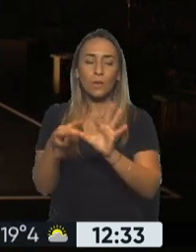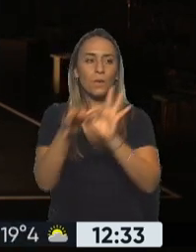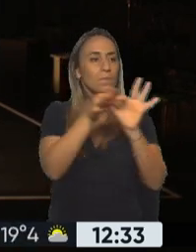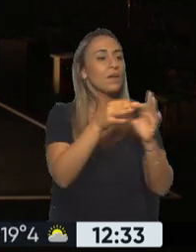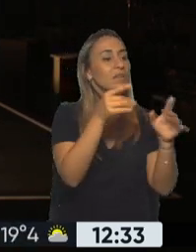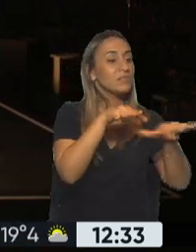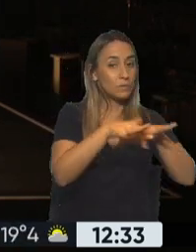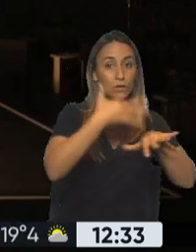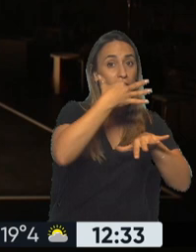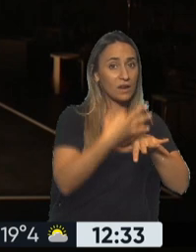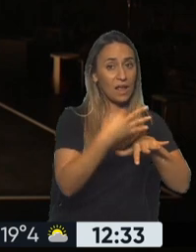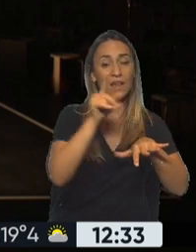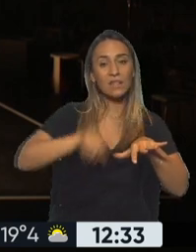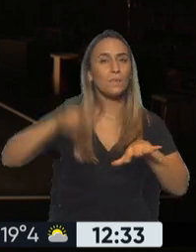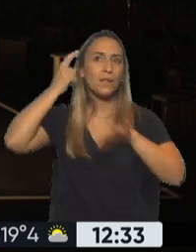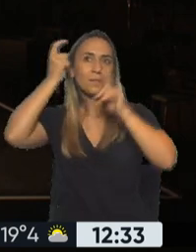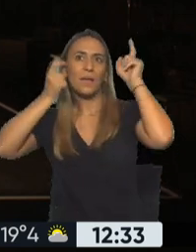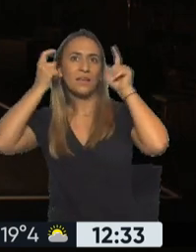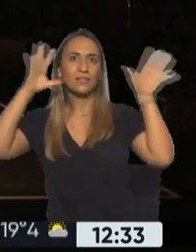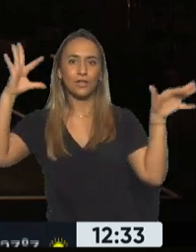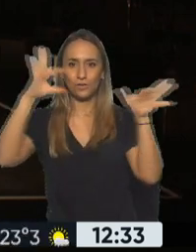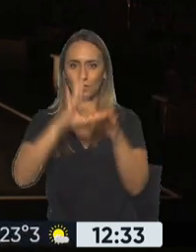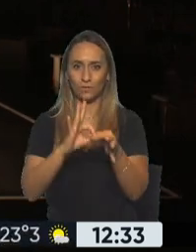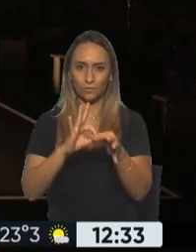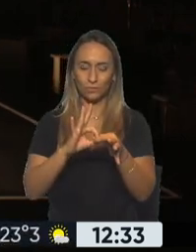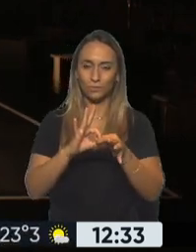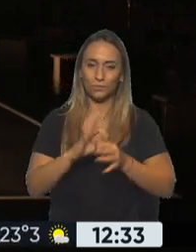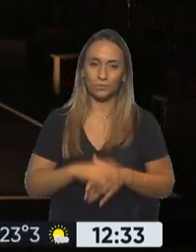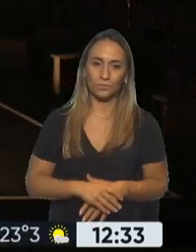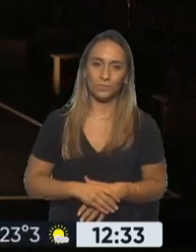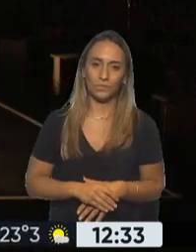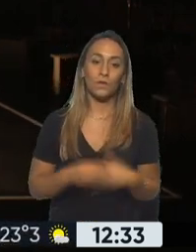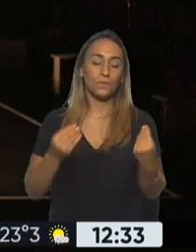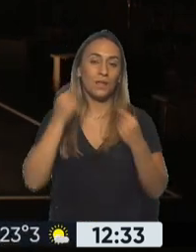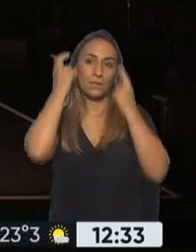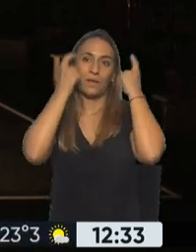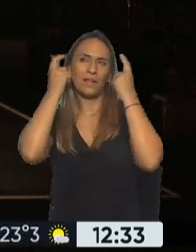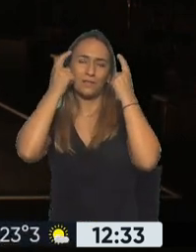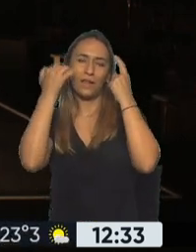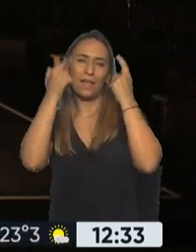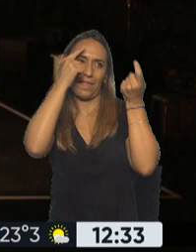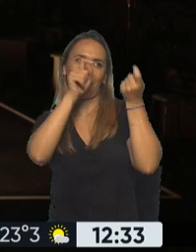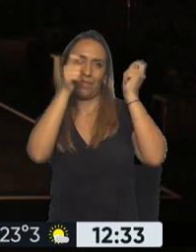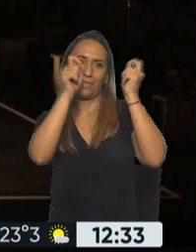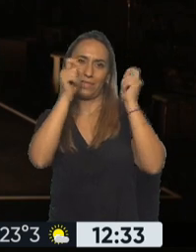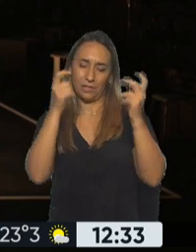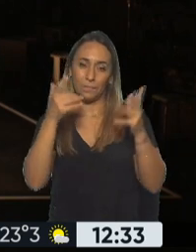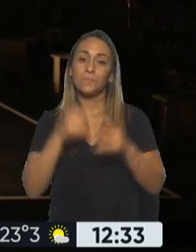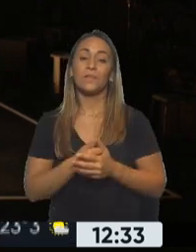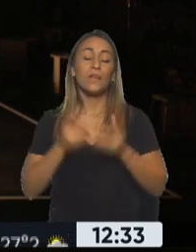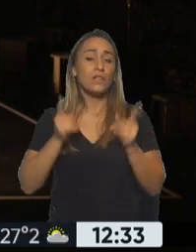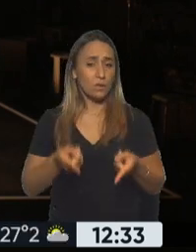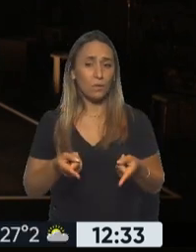y lo que la imaginación tergiversa o transforma. De todos modos, creo que